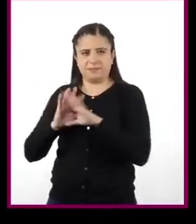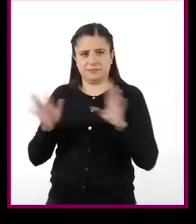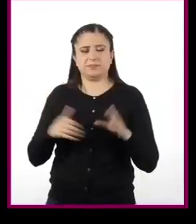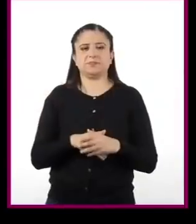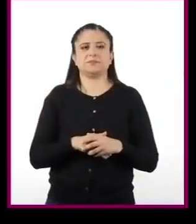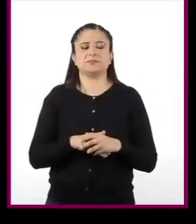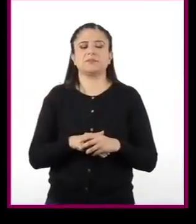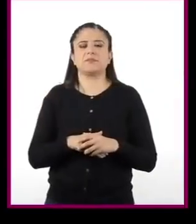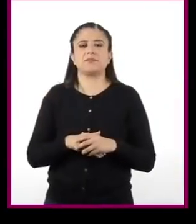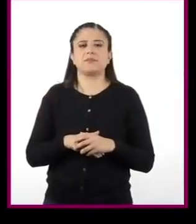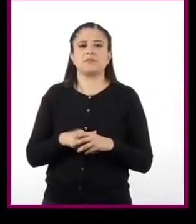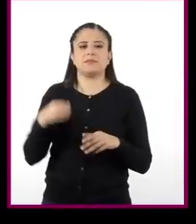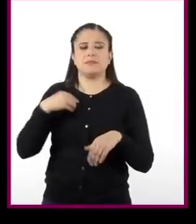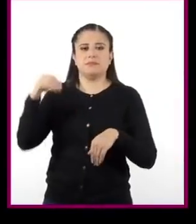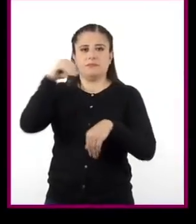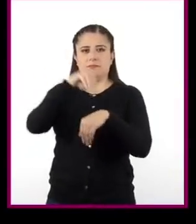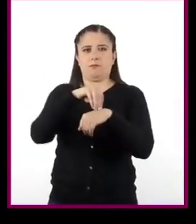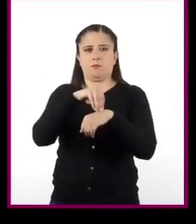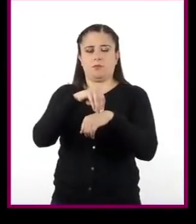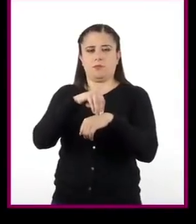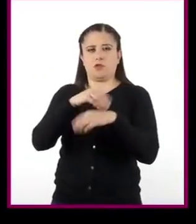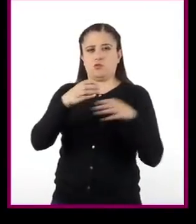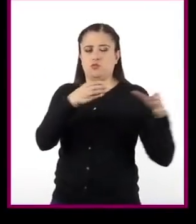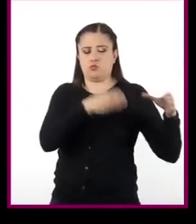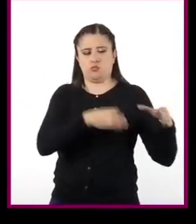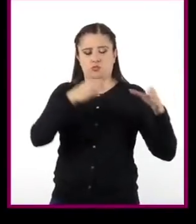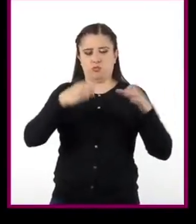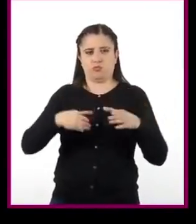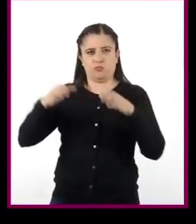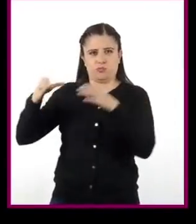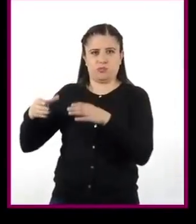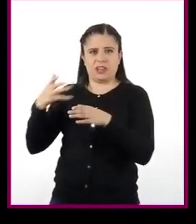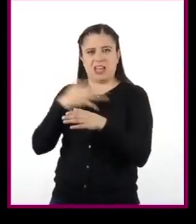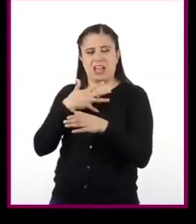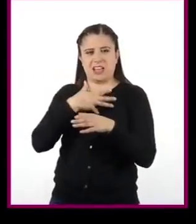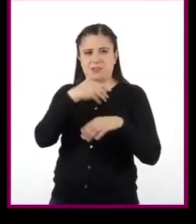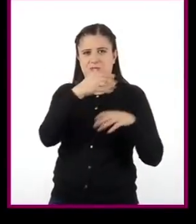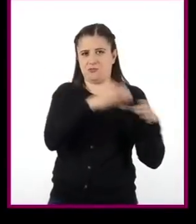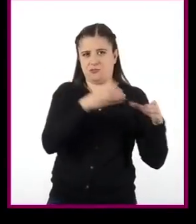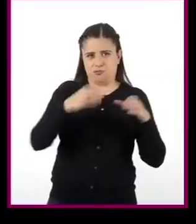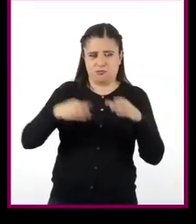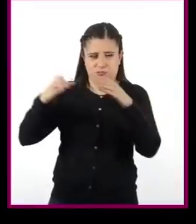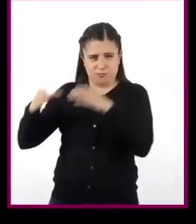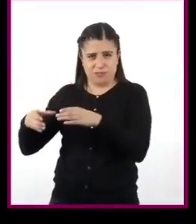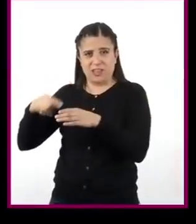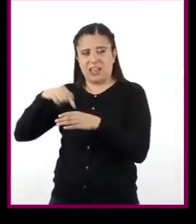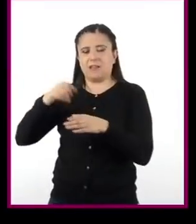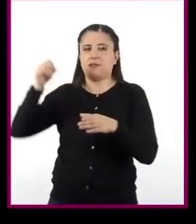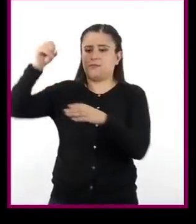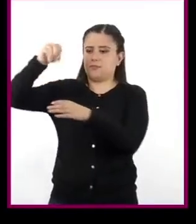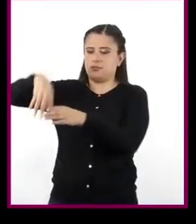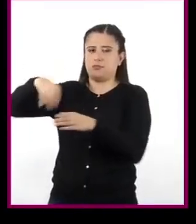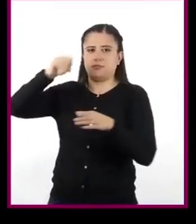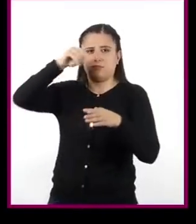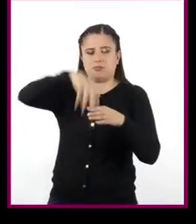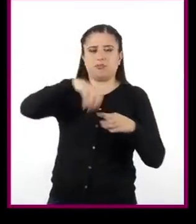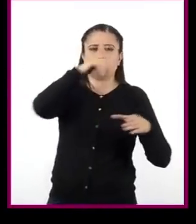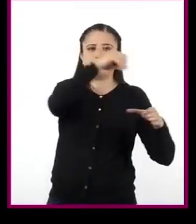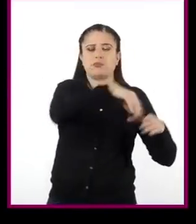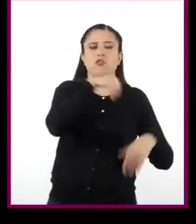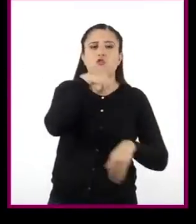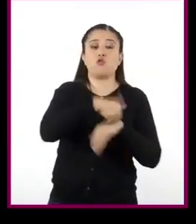mí me gusta más poner que son cubetas. Muy bien, entonces tenemos nuestras cubetas y ahí vamos a ir arrojando el número